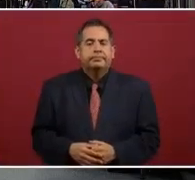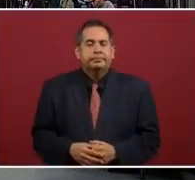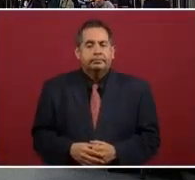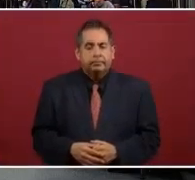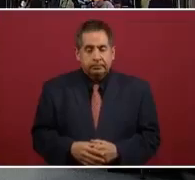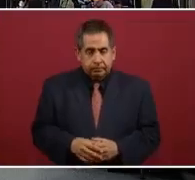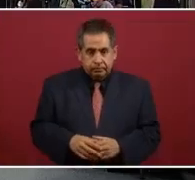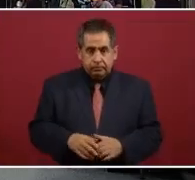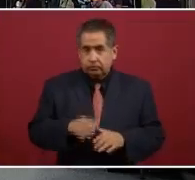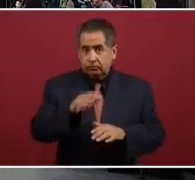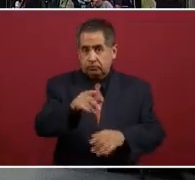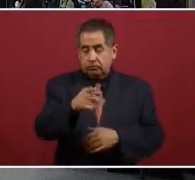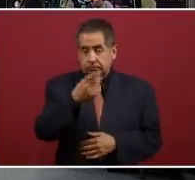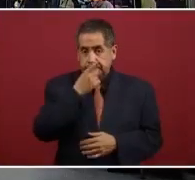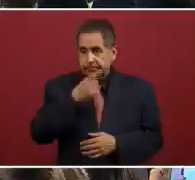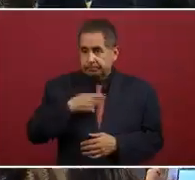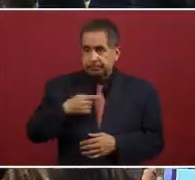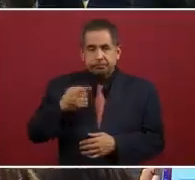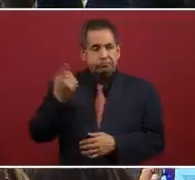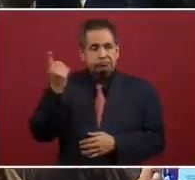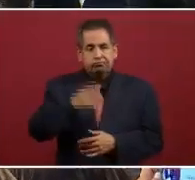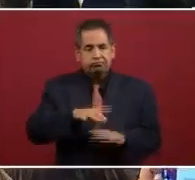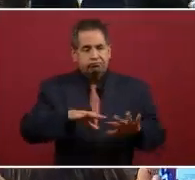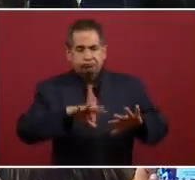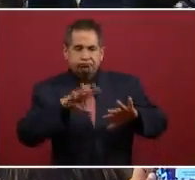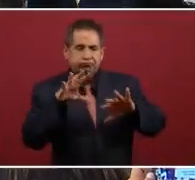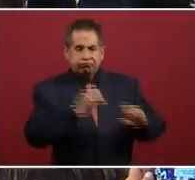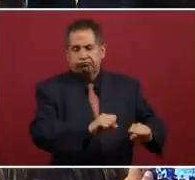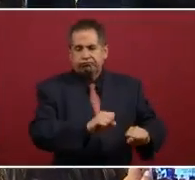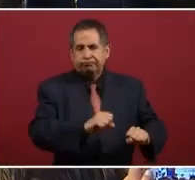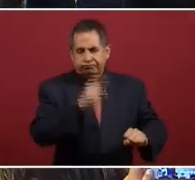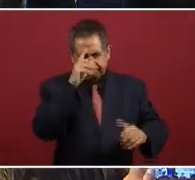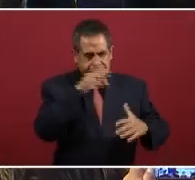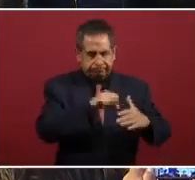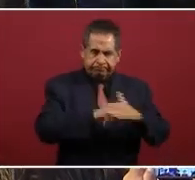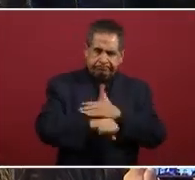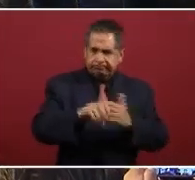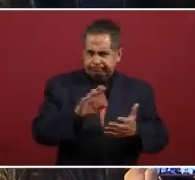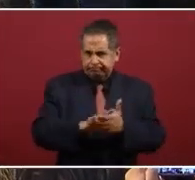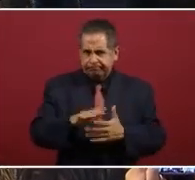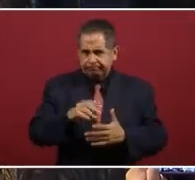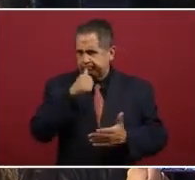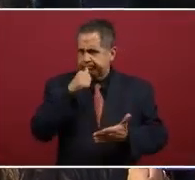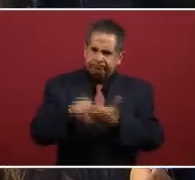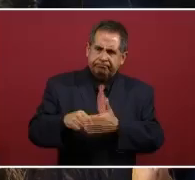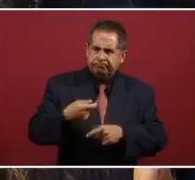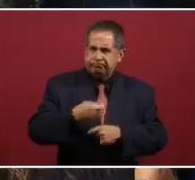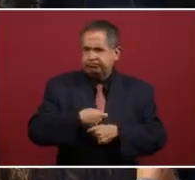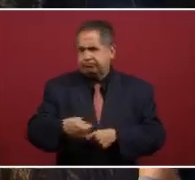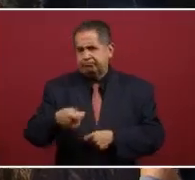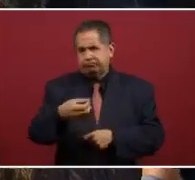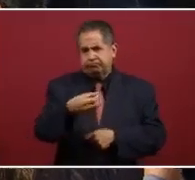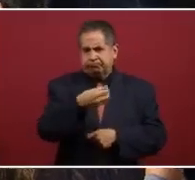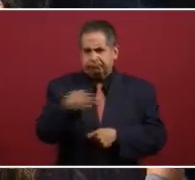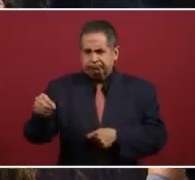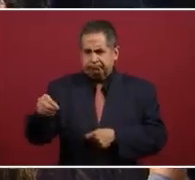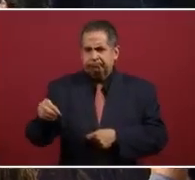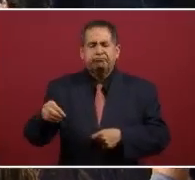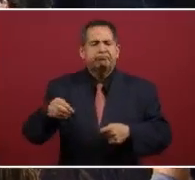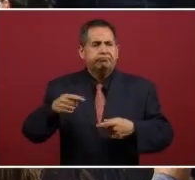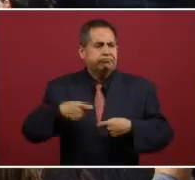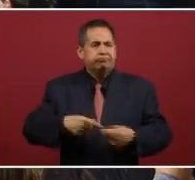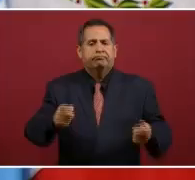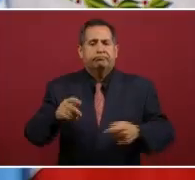de las órdenes de aprehensión que se han girado por parte de la